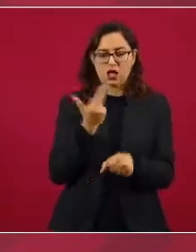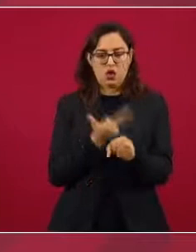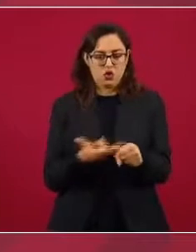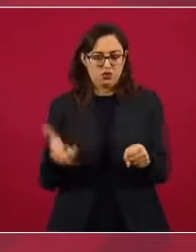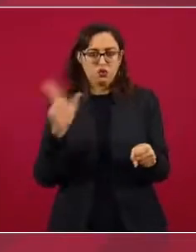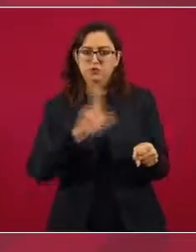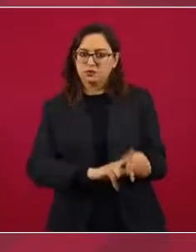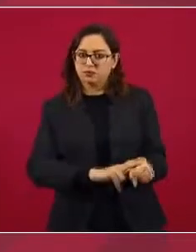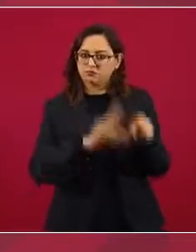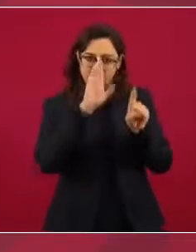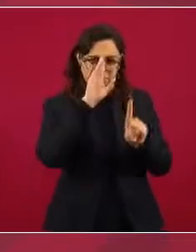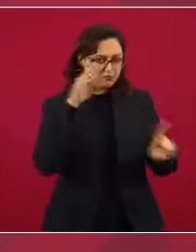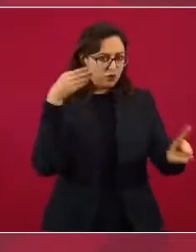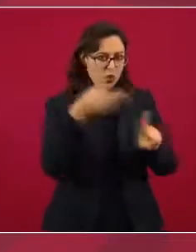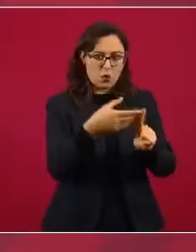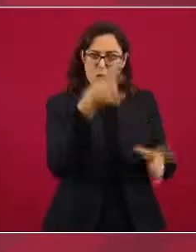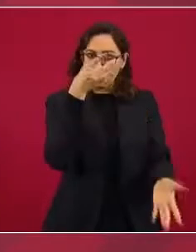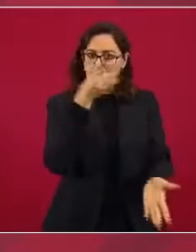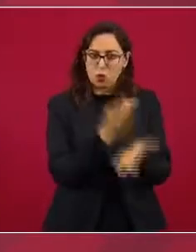hospitales.